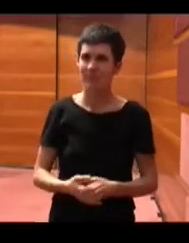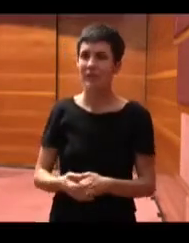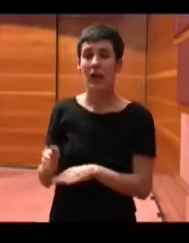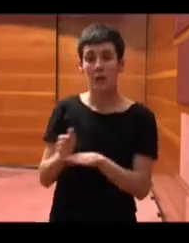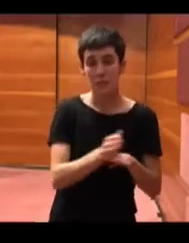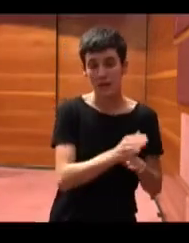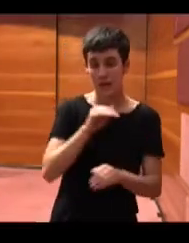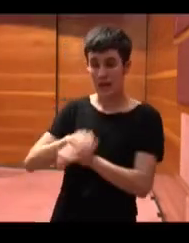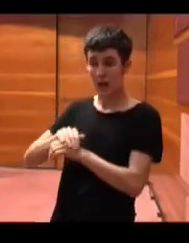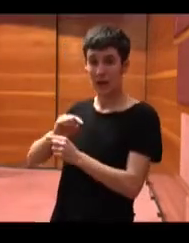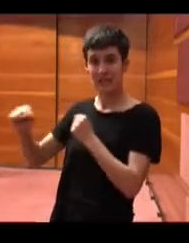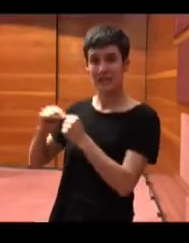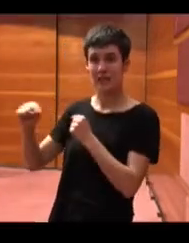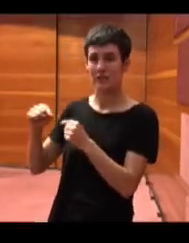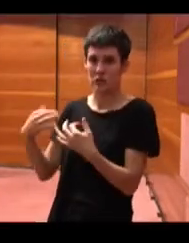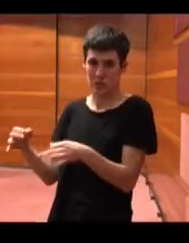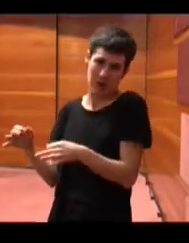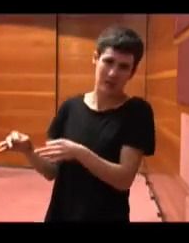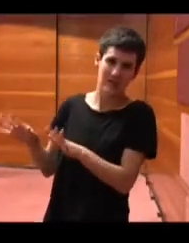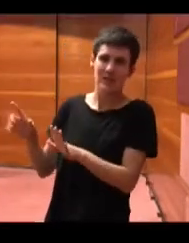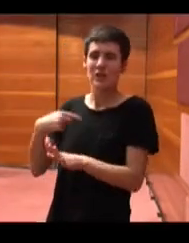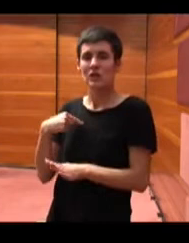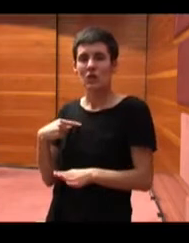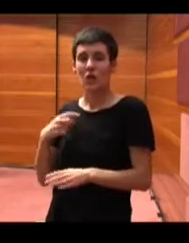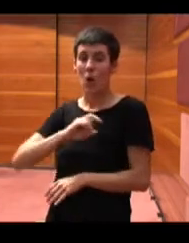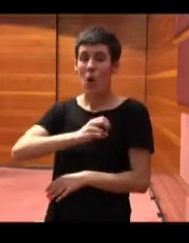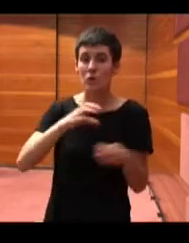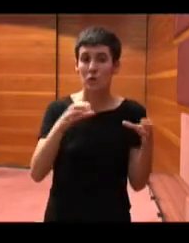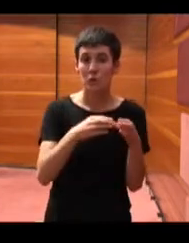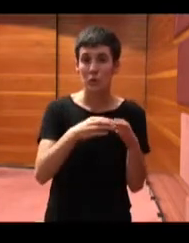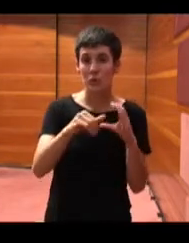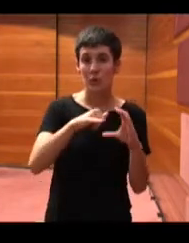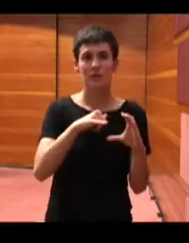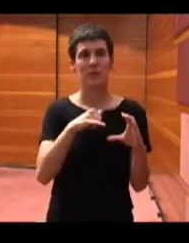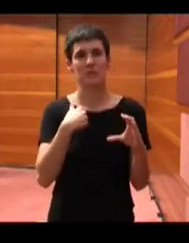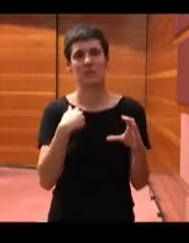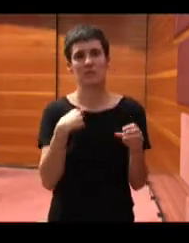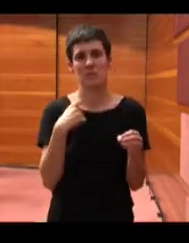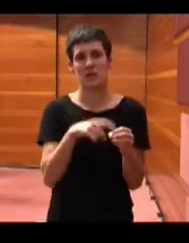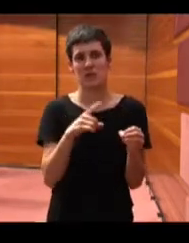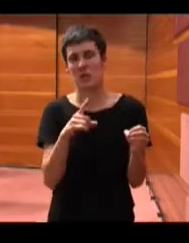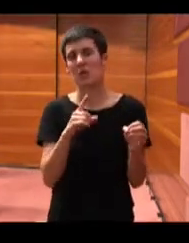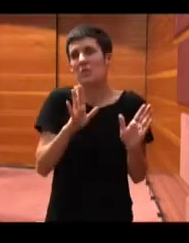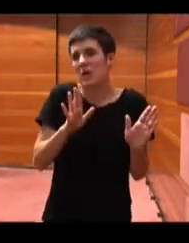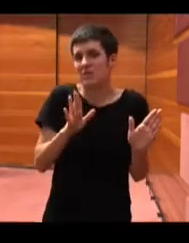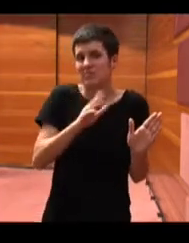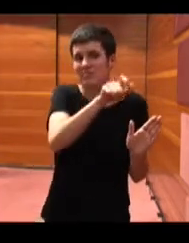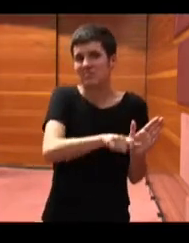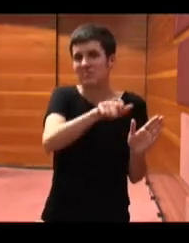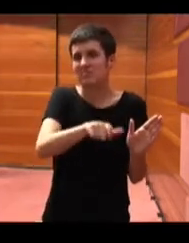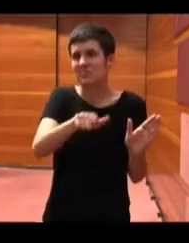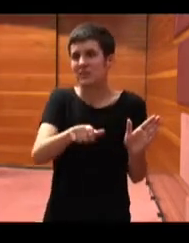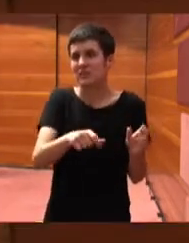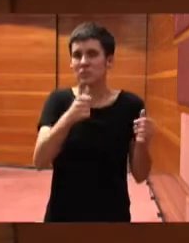chat de mis amigas normales y corrientes, estoy en un chat en el que no pinto nada, pero estoy rodeada de gente que se llama